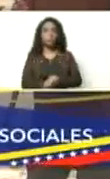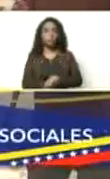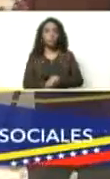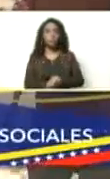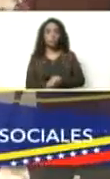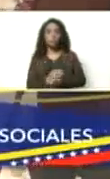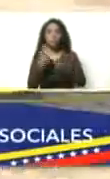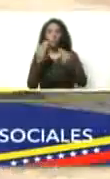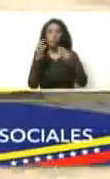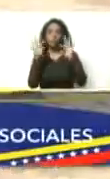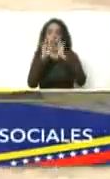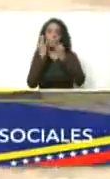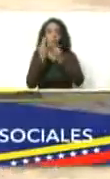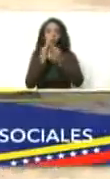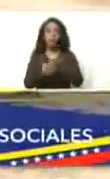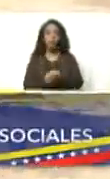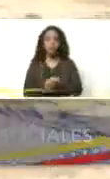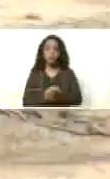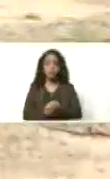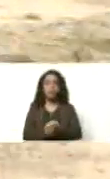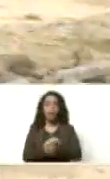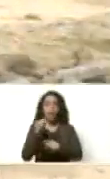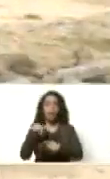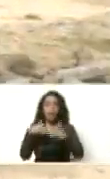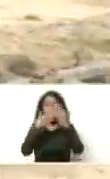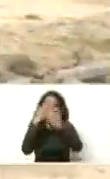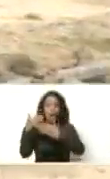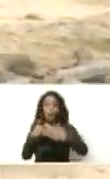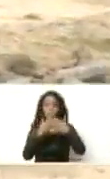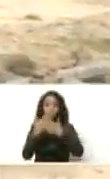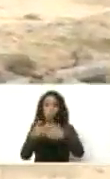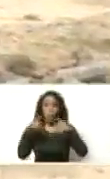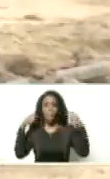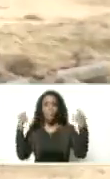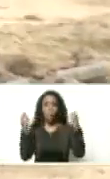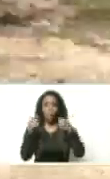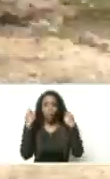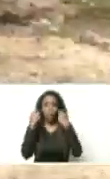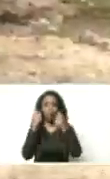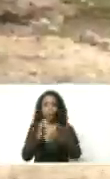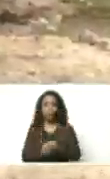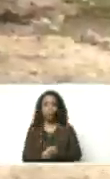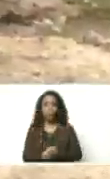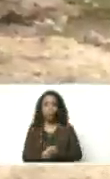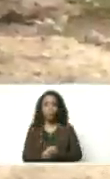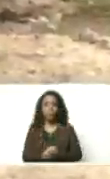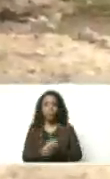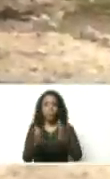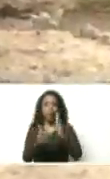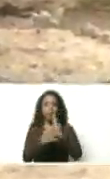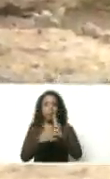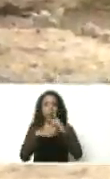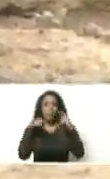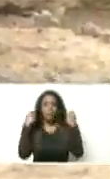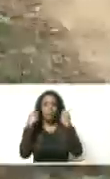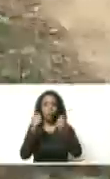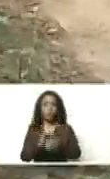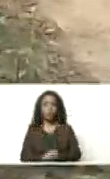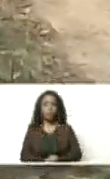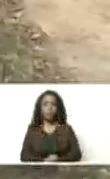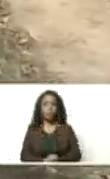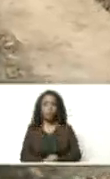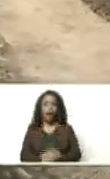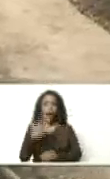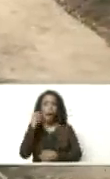cientos de familias, a través del estudio, de la innovación y de la tecnología popular,